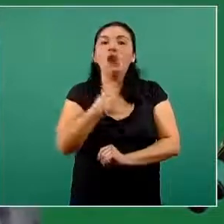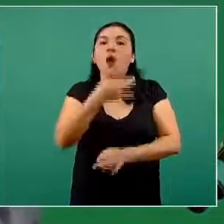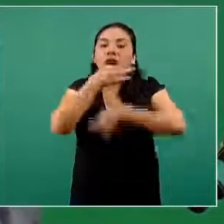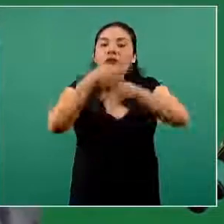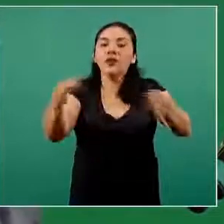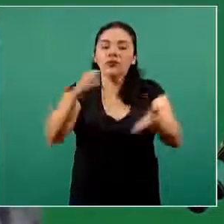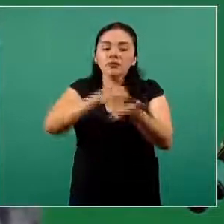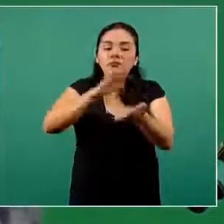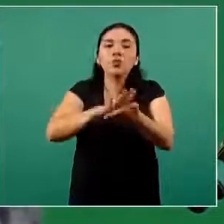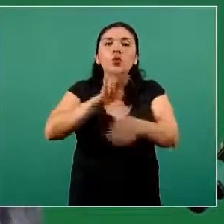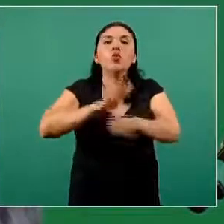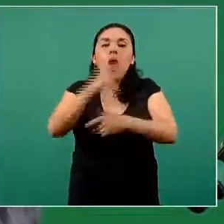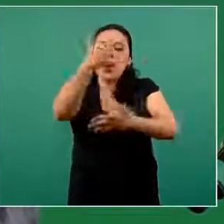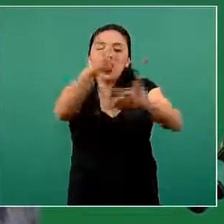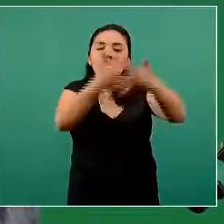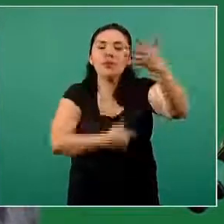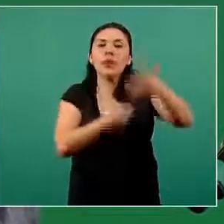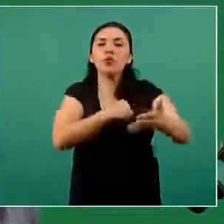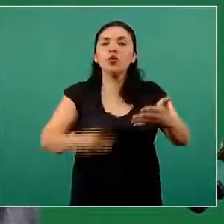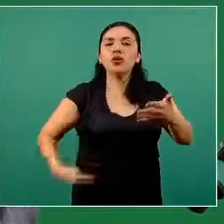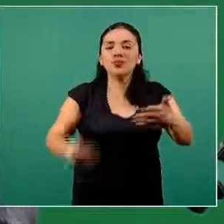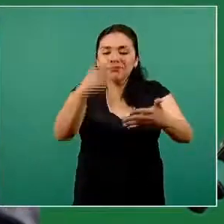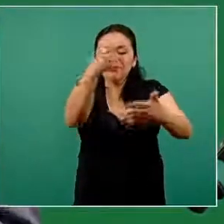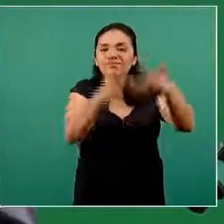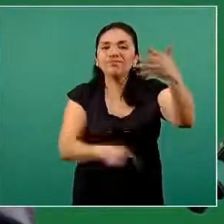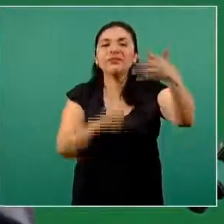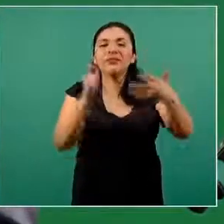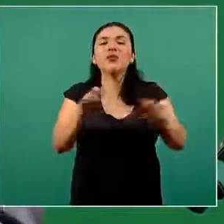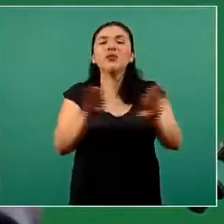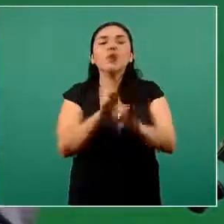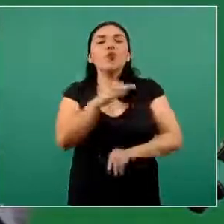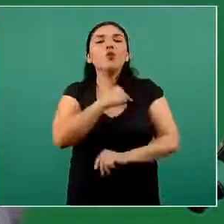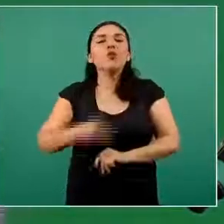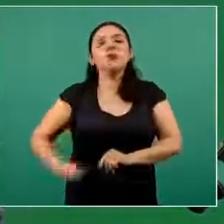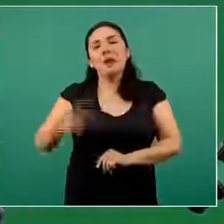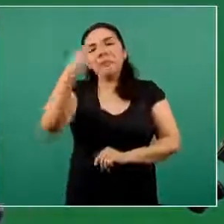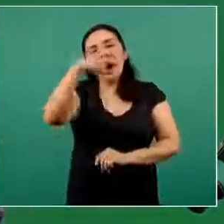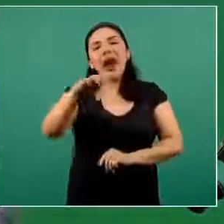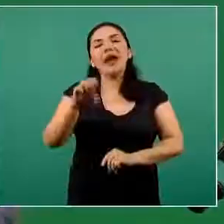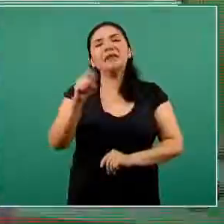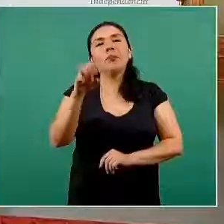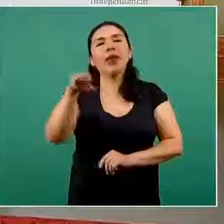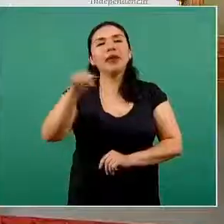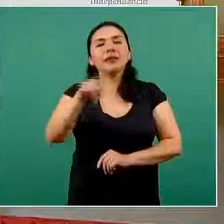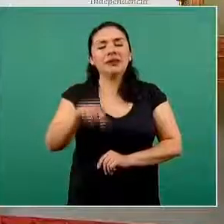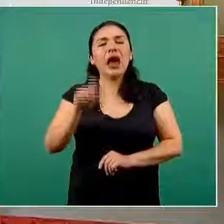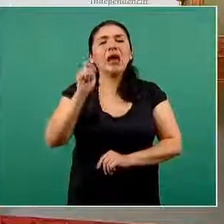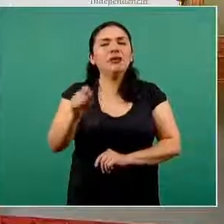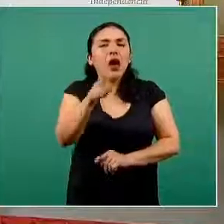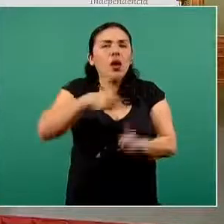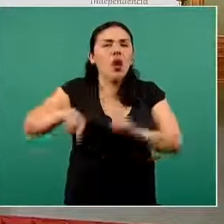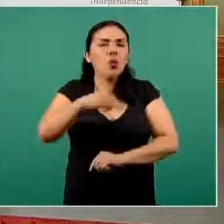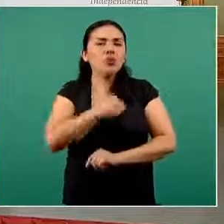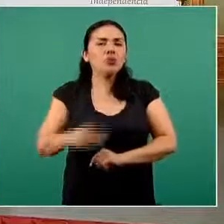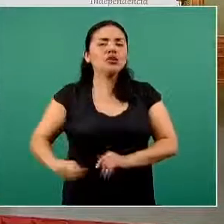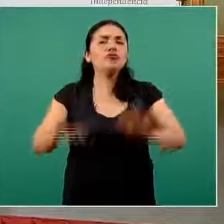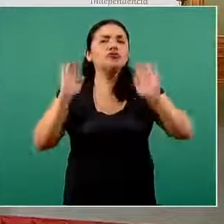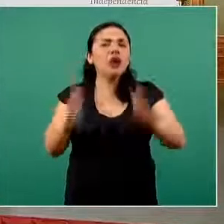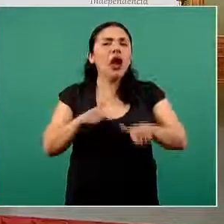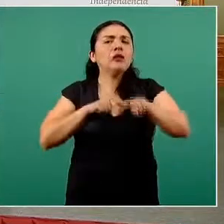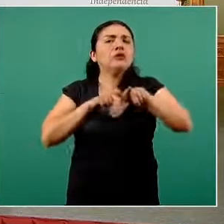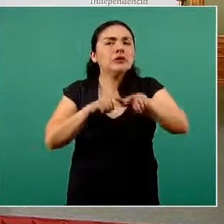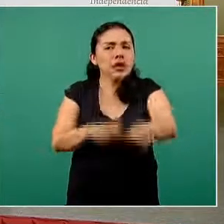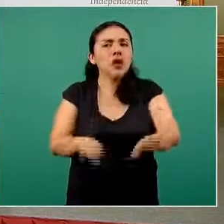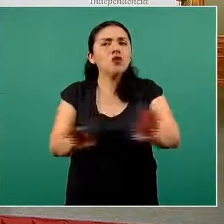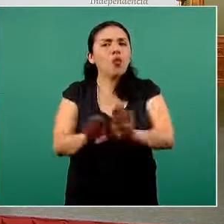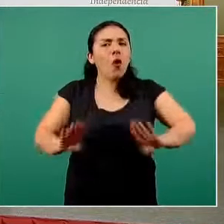una lista de municipios que en su momento le llamábamos los municipios de la esperanza, que eran aquellos municipios que se habían mantenido